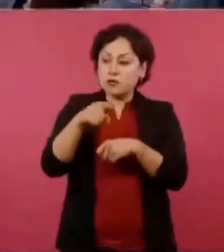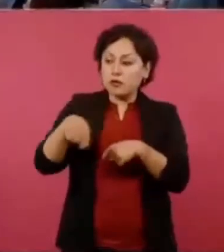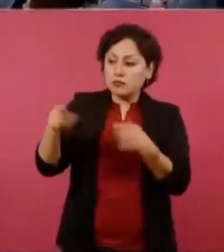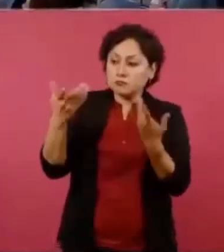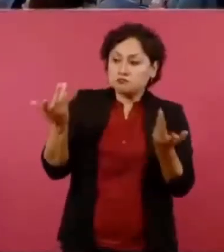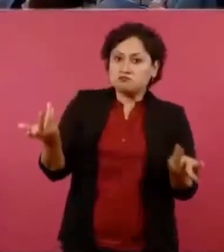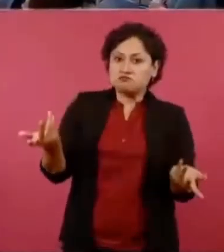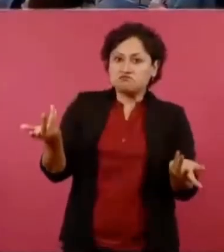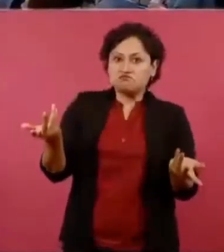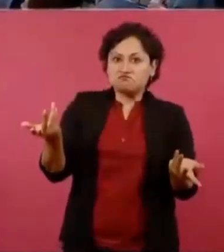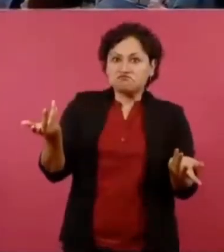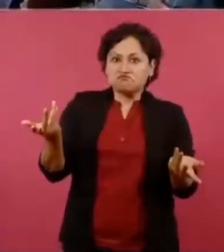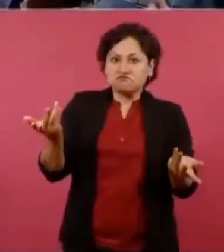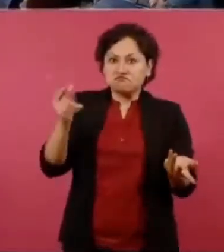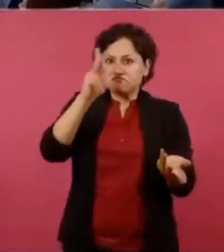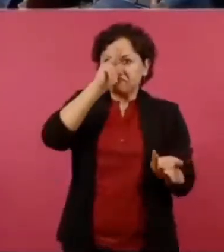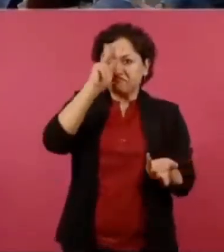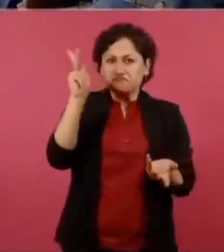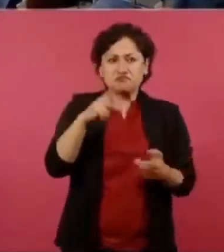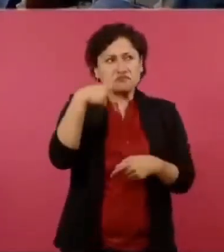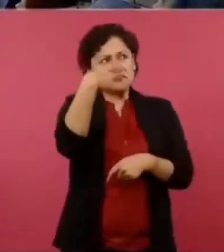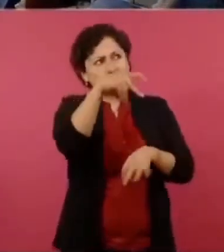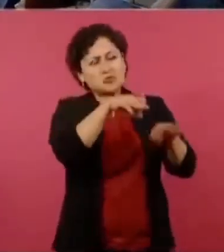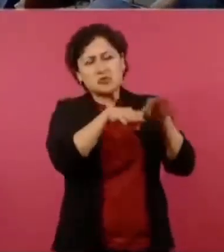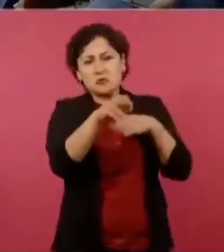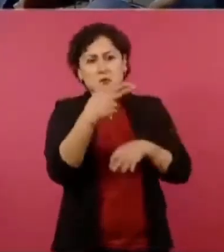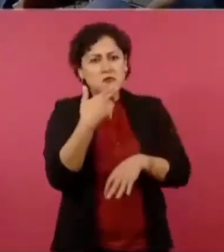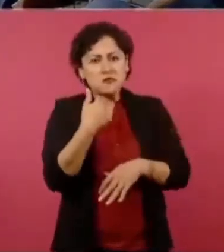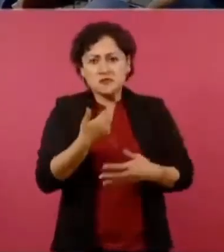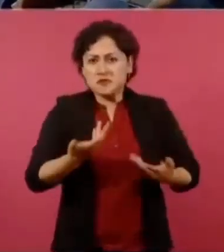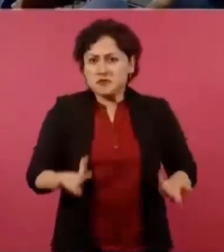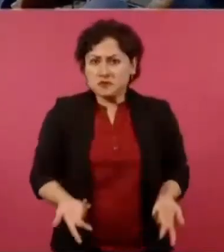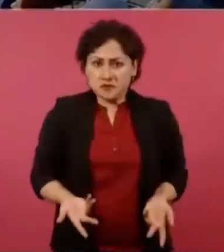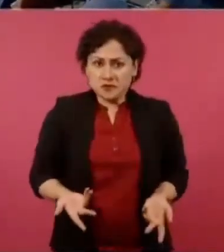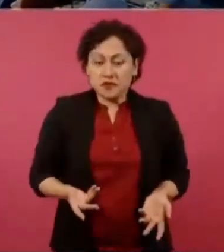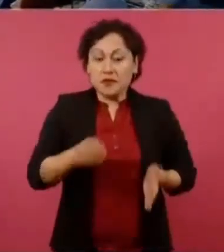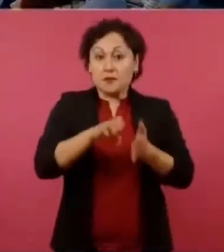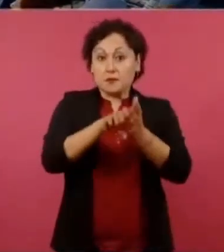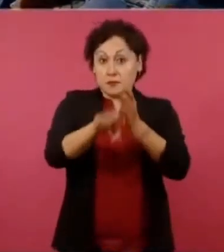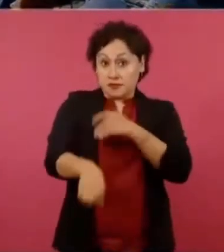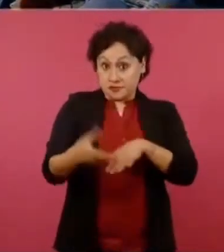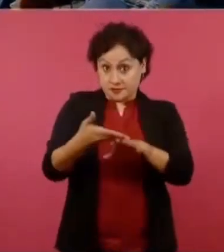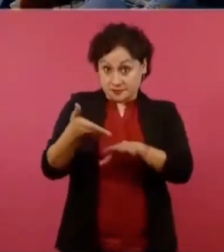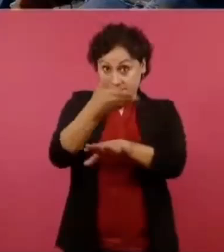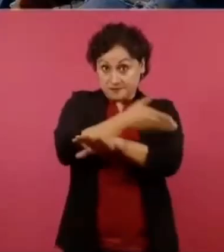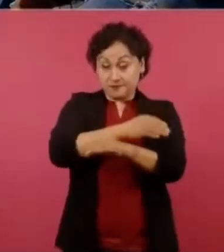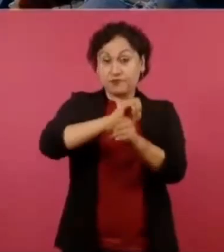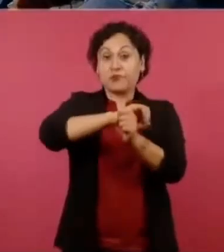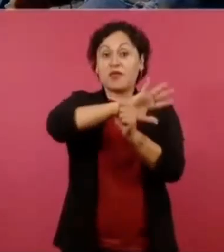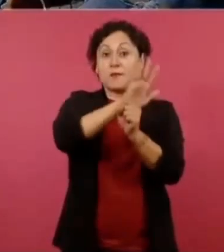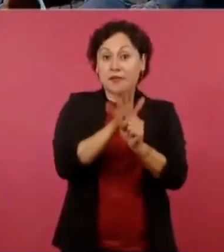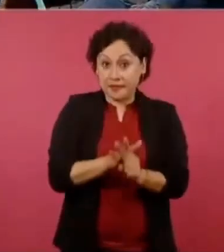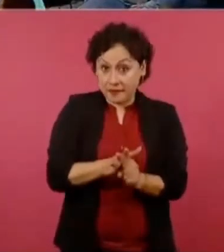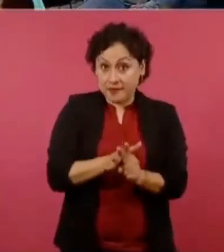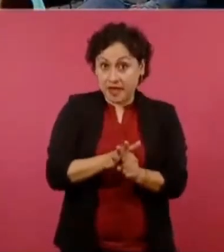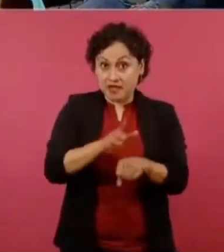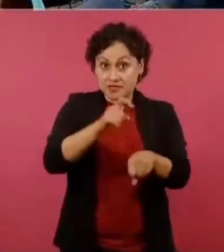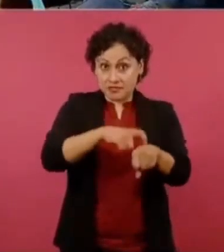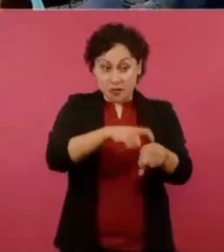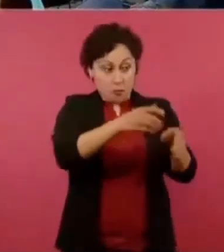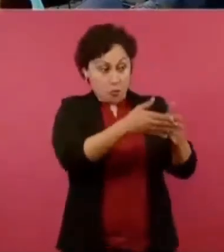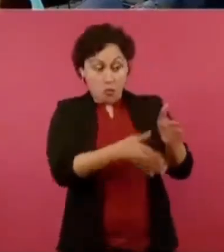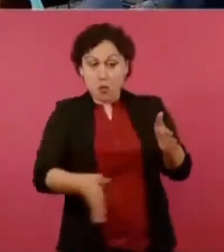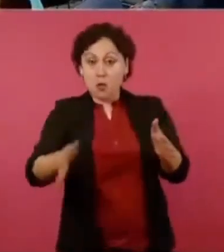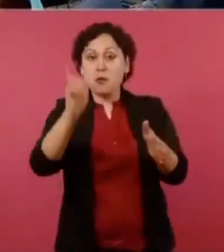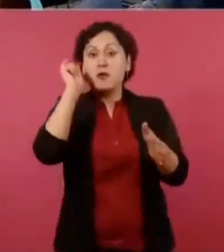ni cuando la pandemia hicimos una propuesta para que los países con menos